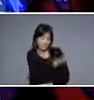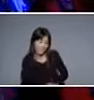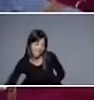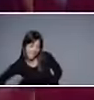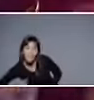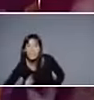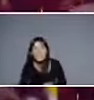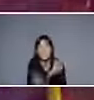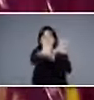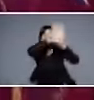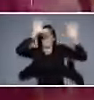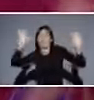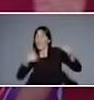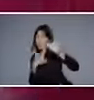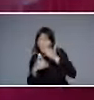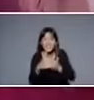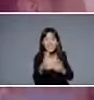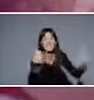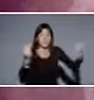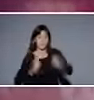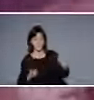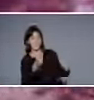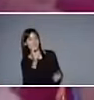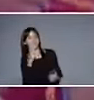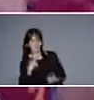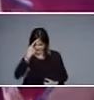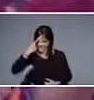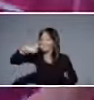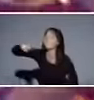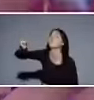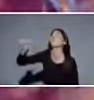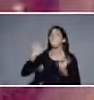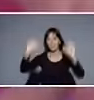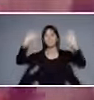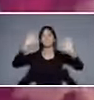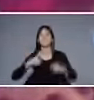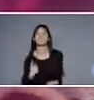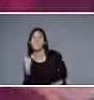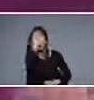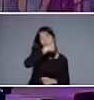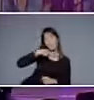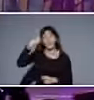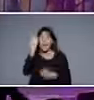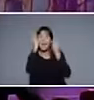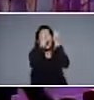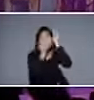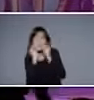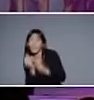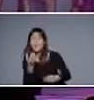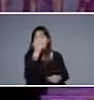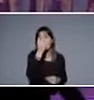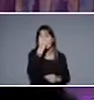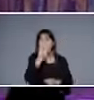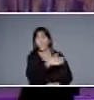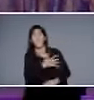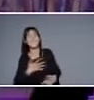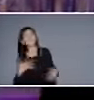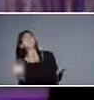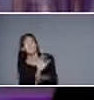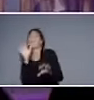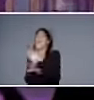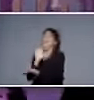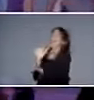De pequeño tenía ya claro cuál sería mi vida. En mi cara pintaba un